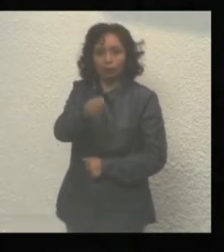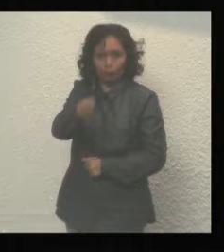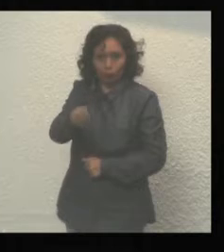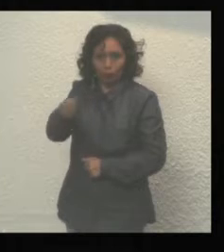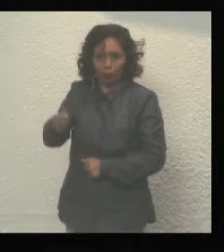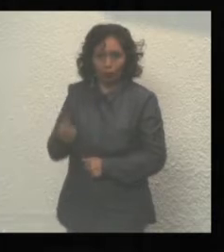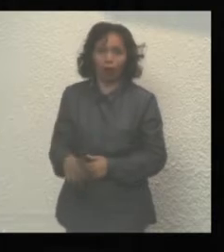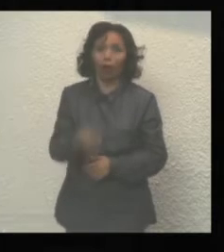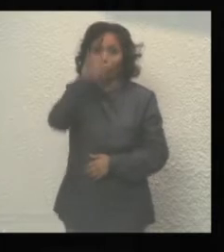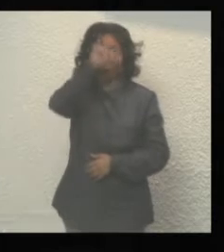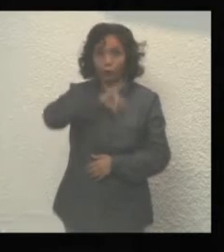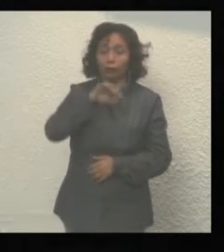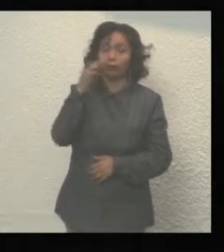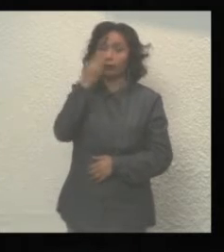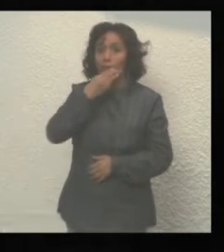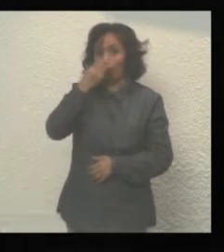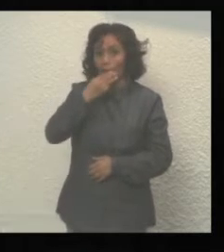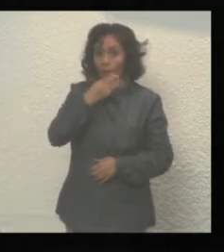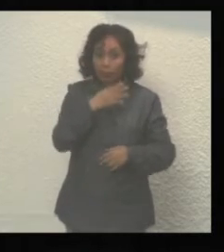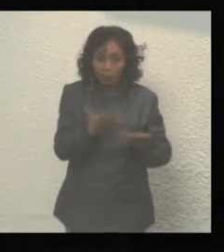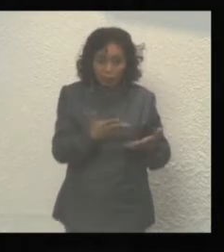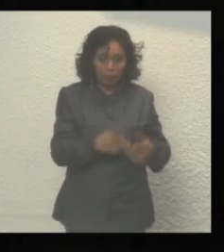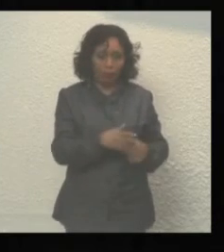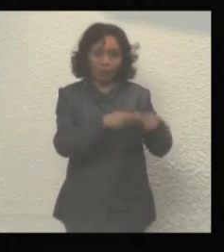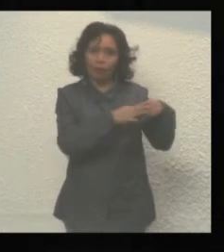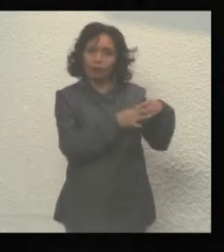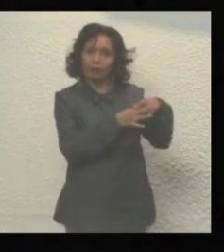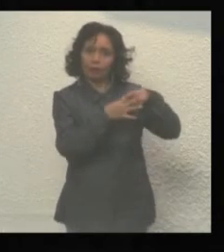dignatarios mayas representantes de sus comunidades.